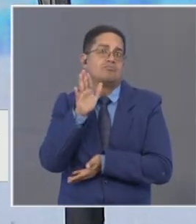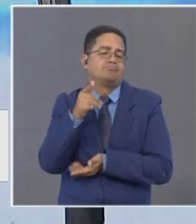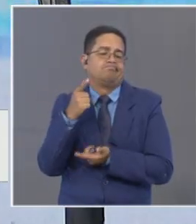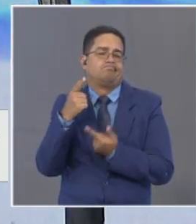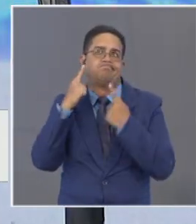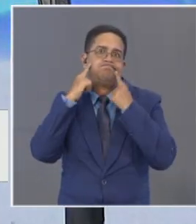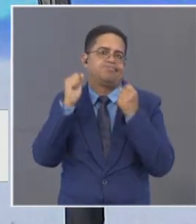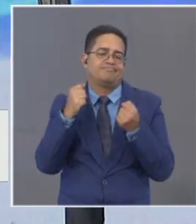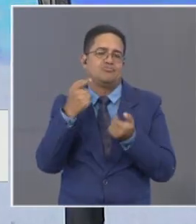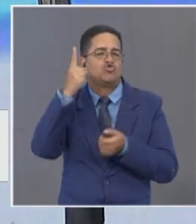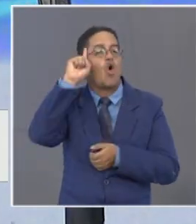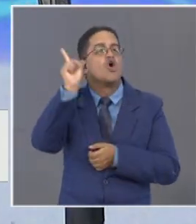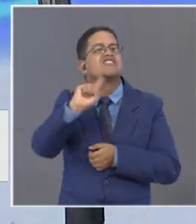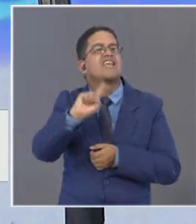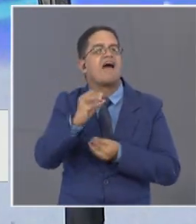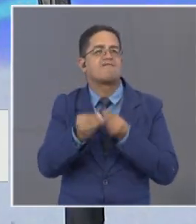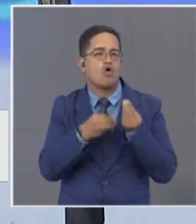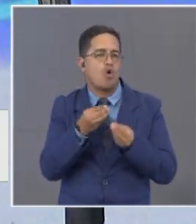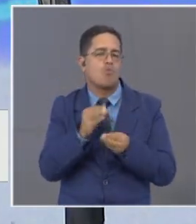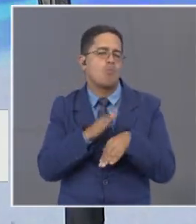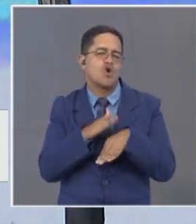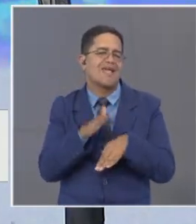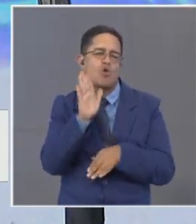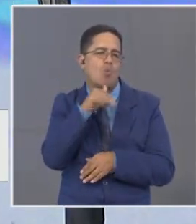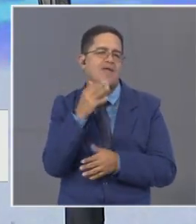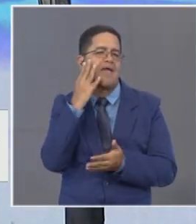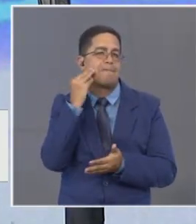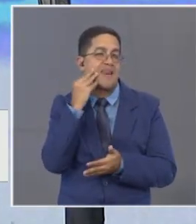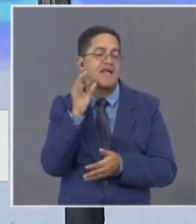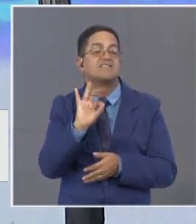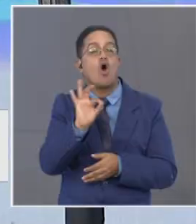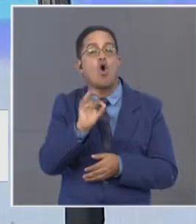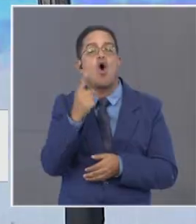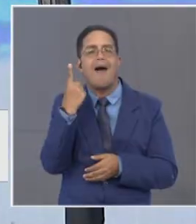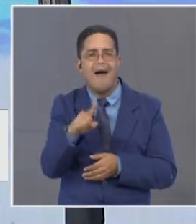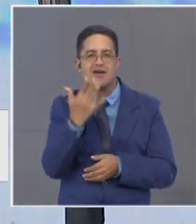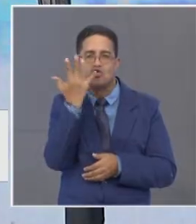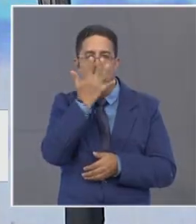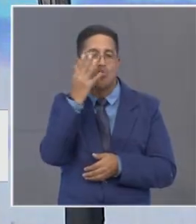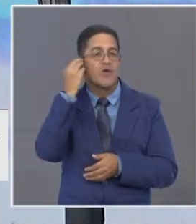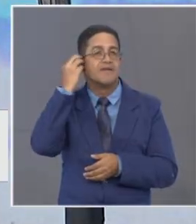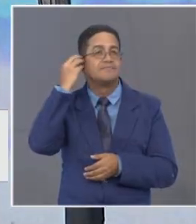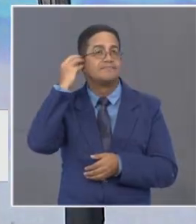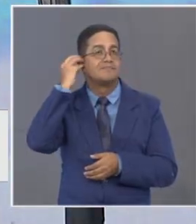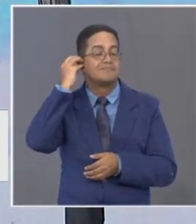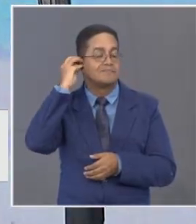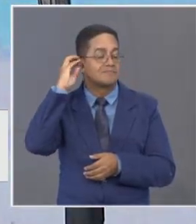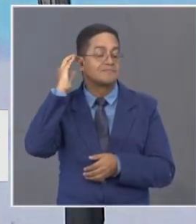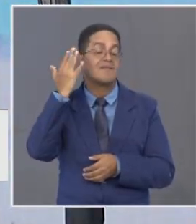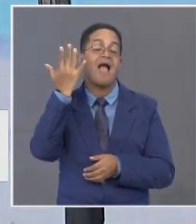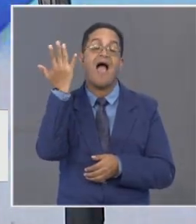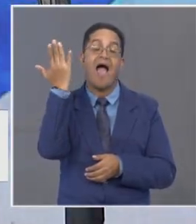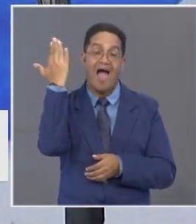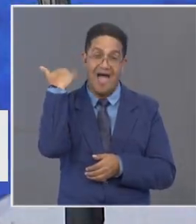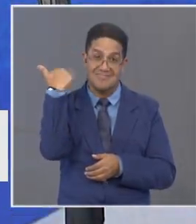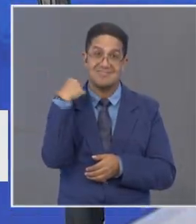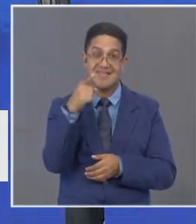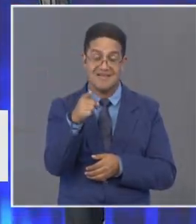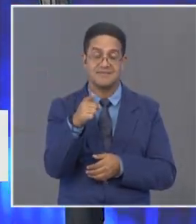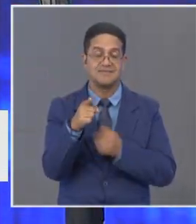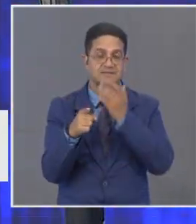poder leer un electrocardiograma o tiene una duda al momento de leer un electrocardiograma. Anteriormente hacíamos lo que